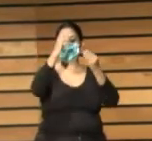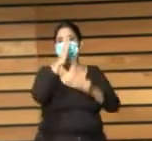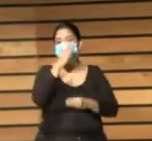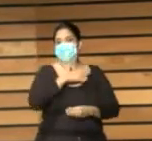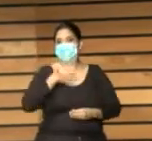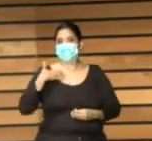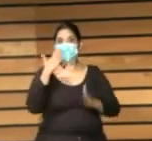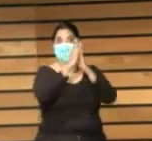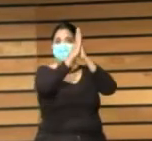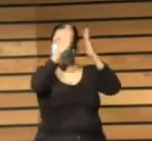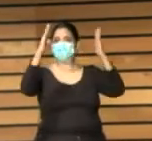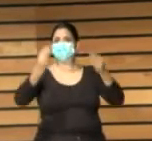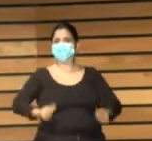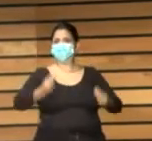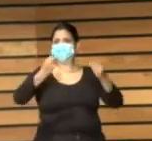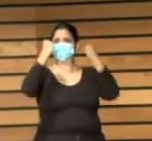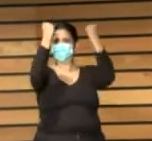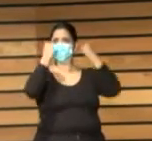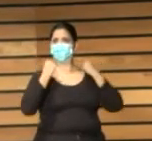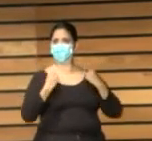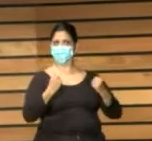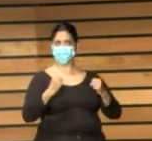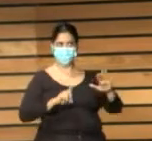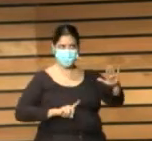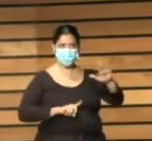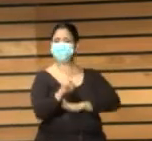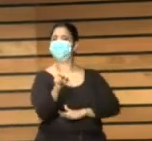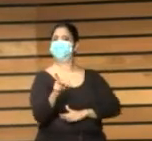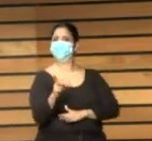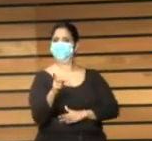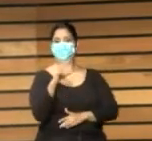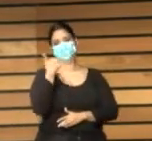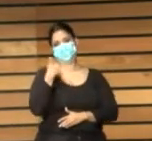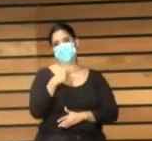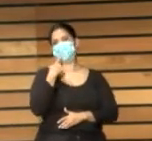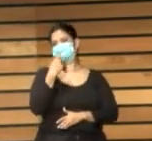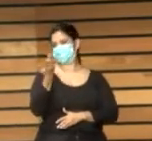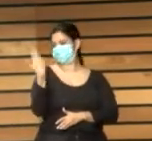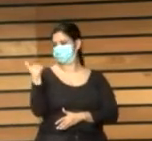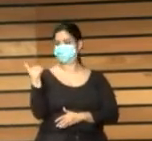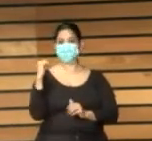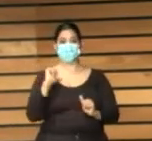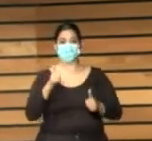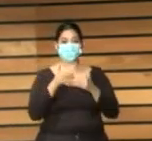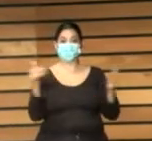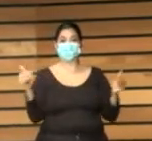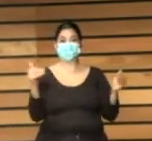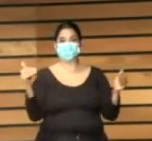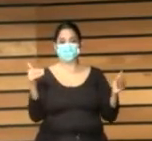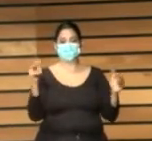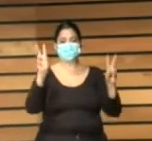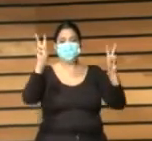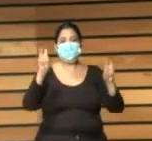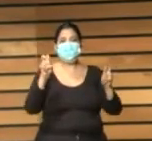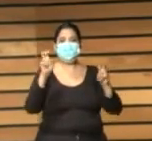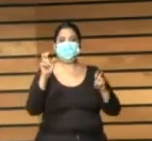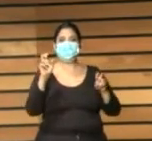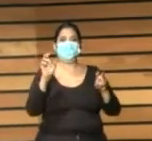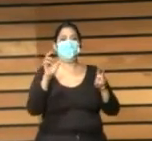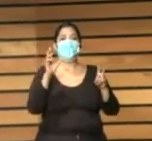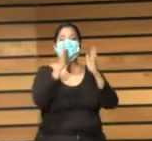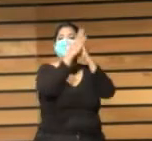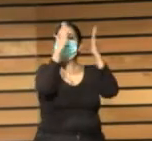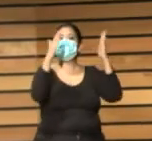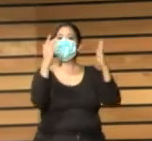objetivo, entendiendo que va mucho más allá, como dije en la intervención, en la inauguración, mucho más allá del préstamo de libros,